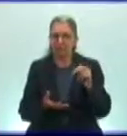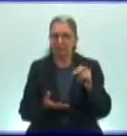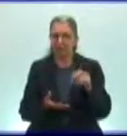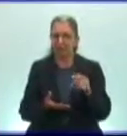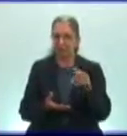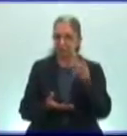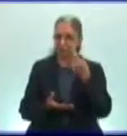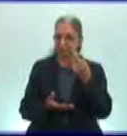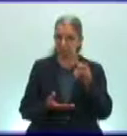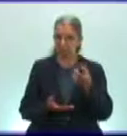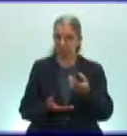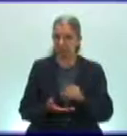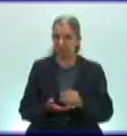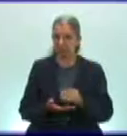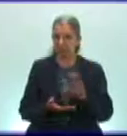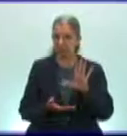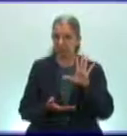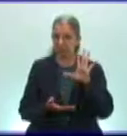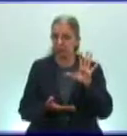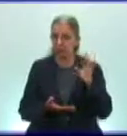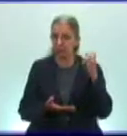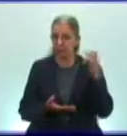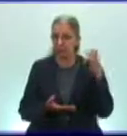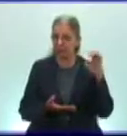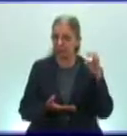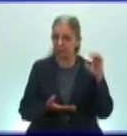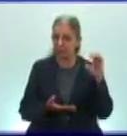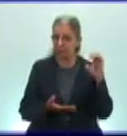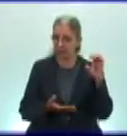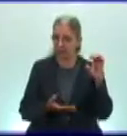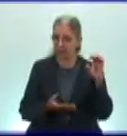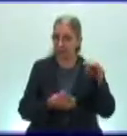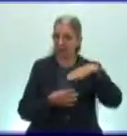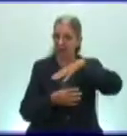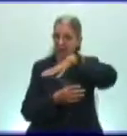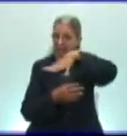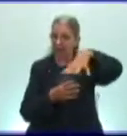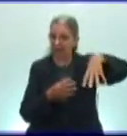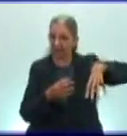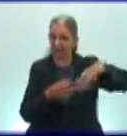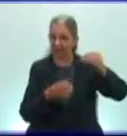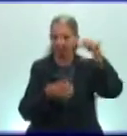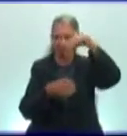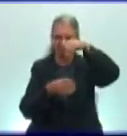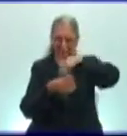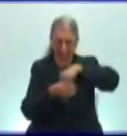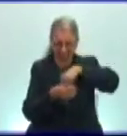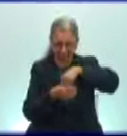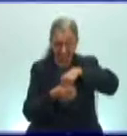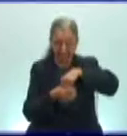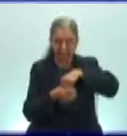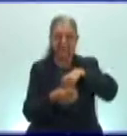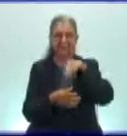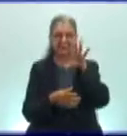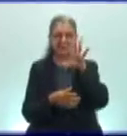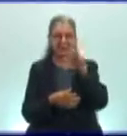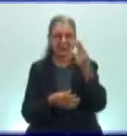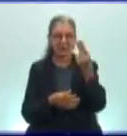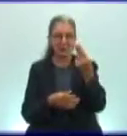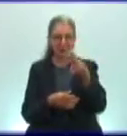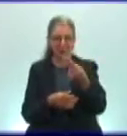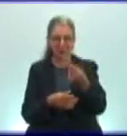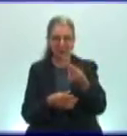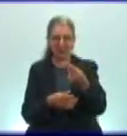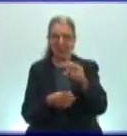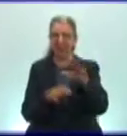Si tiene 5 electrones en su envoltura, quiere decir que tiene 5 protones